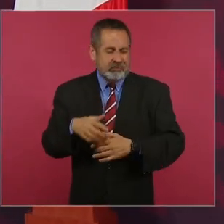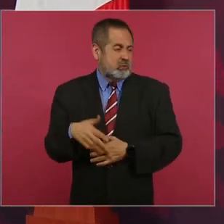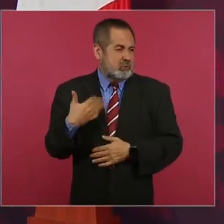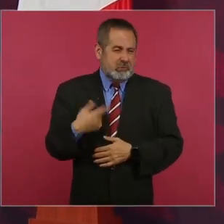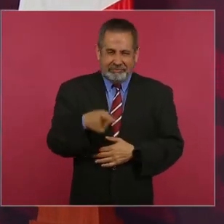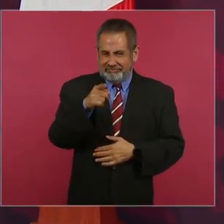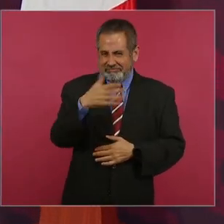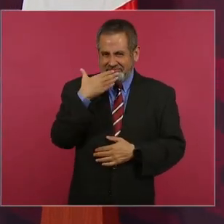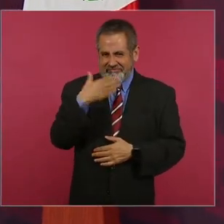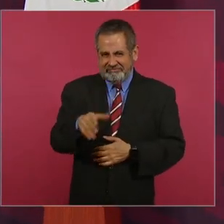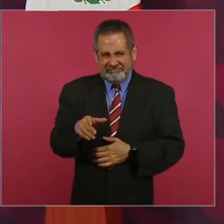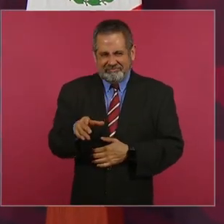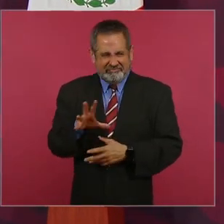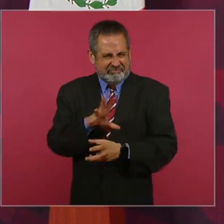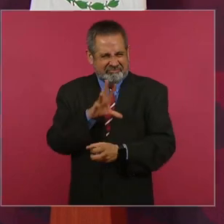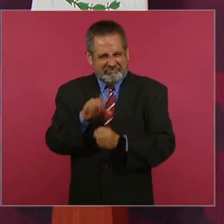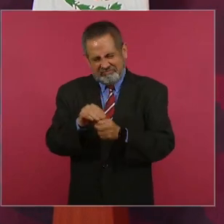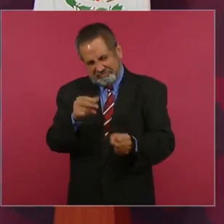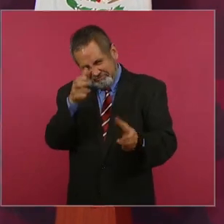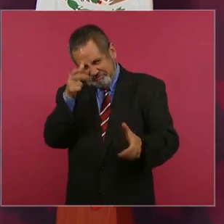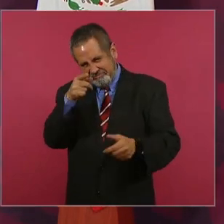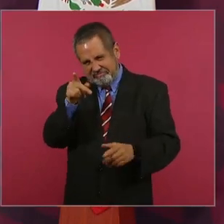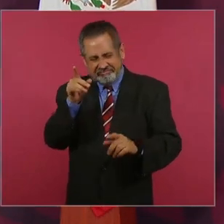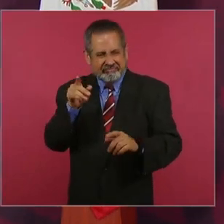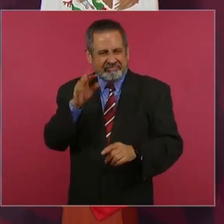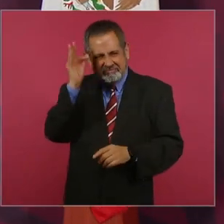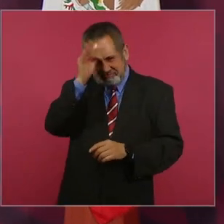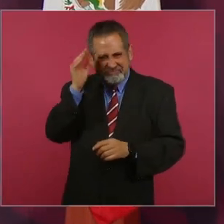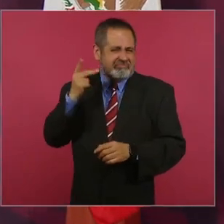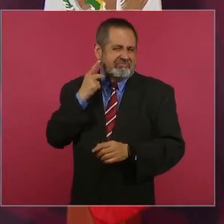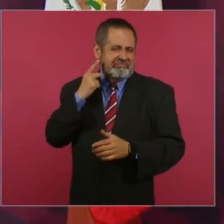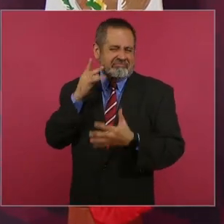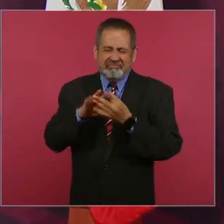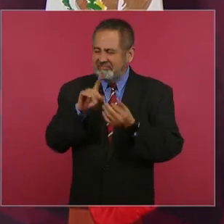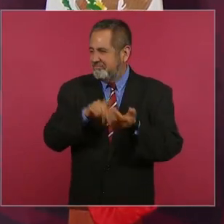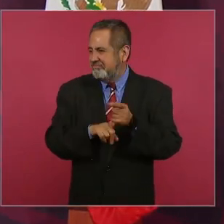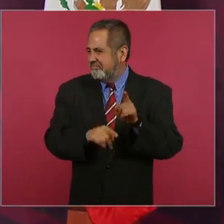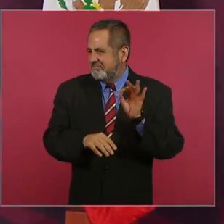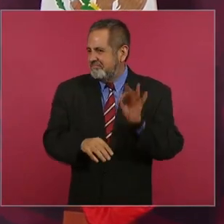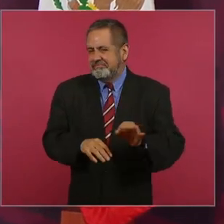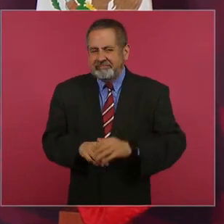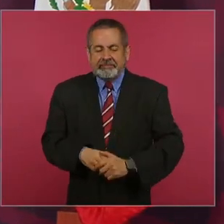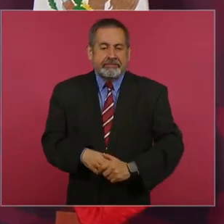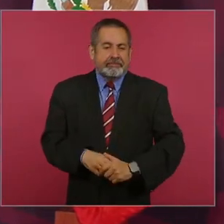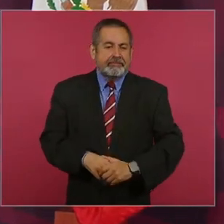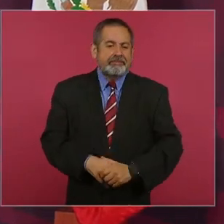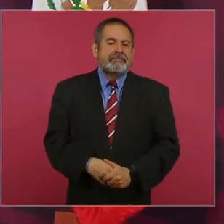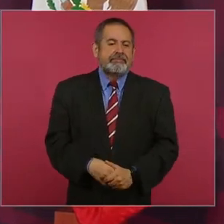filosofía política eso